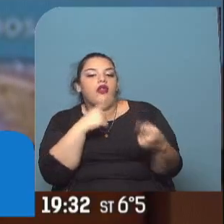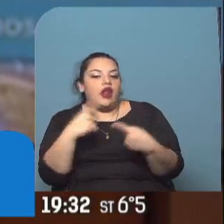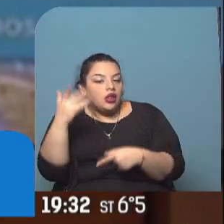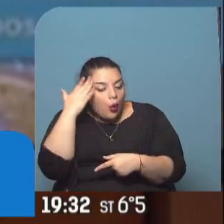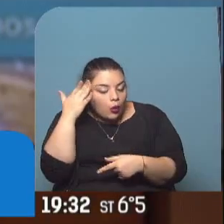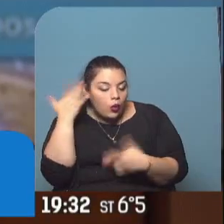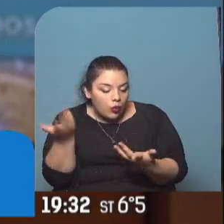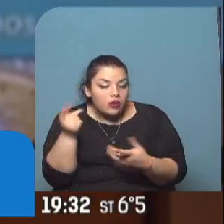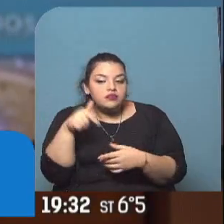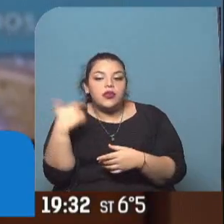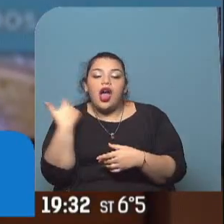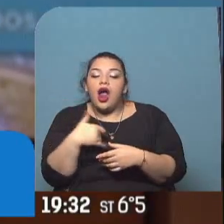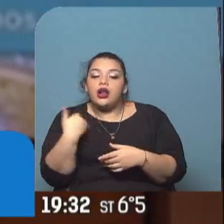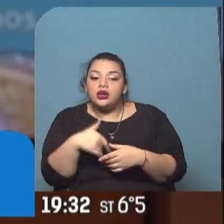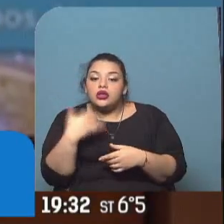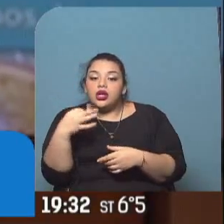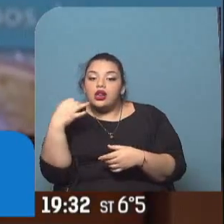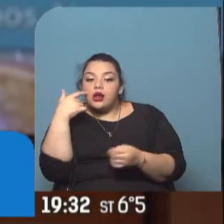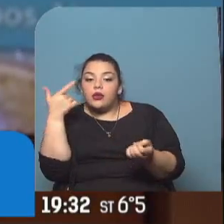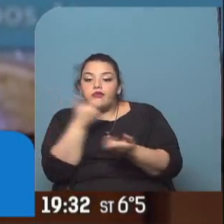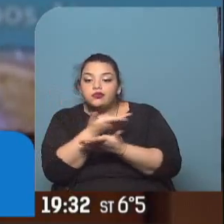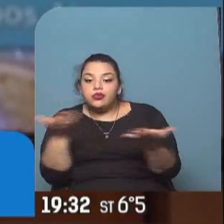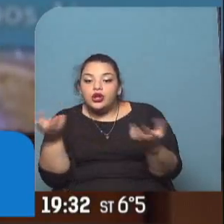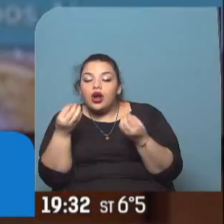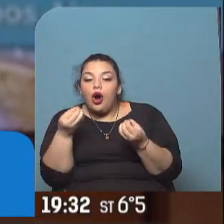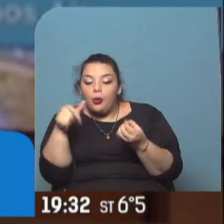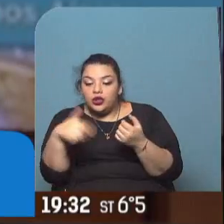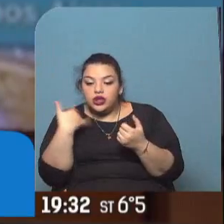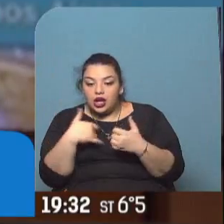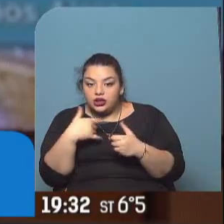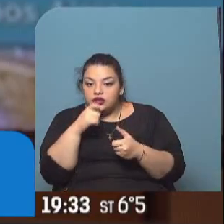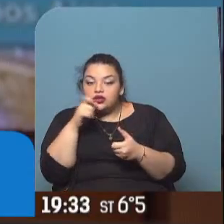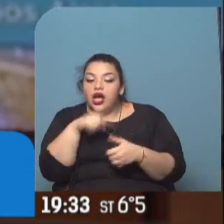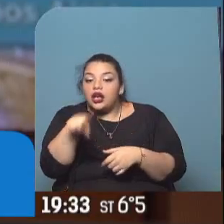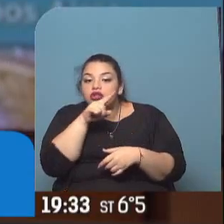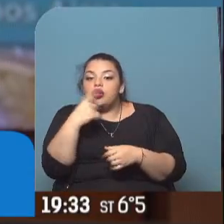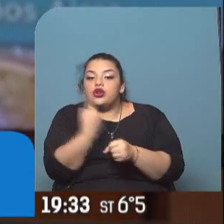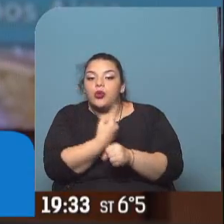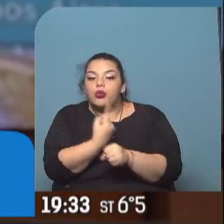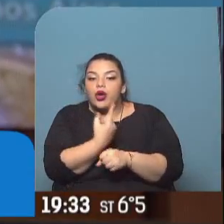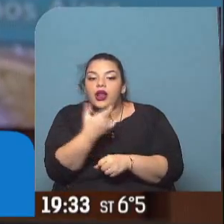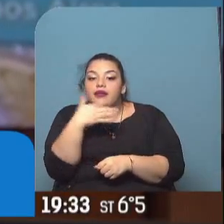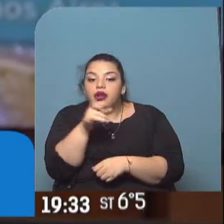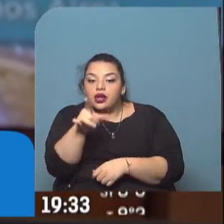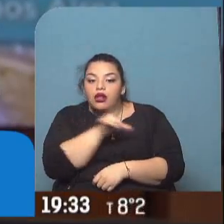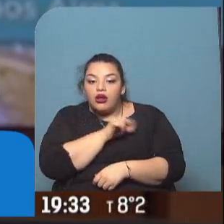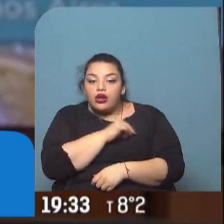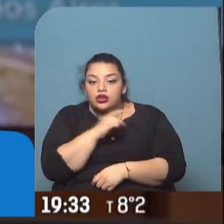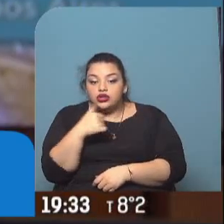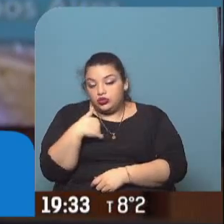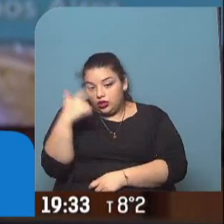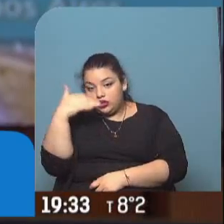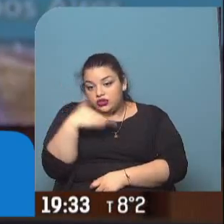Parlamento argentino tiene que expresar la pluralidad de la Argentina. O sea, si ellos no pudieran decir ese dolor, que en muchos casos yo entiendo que es un dolor